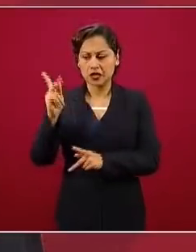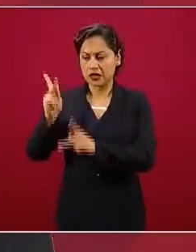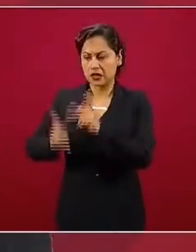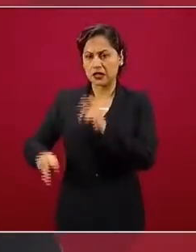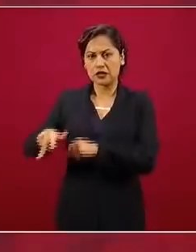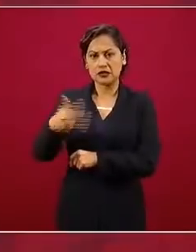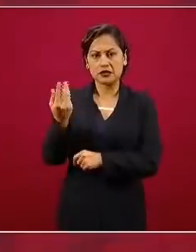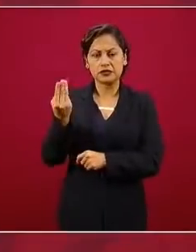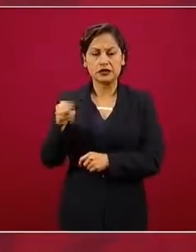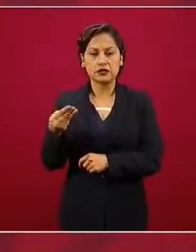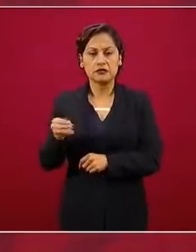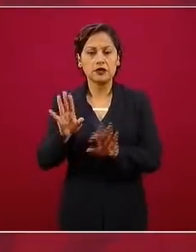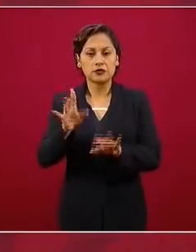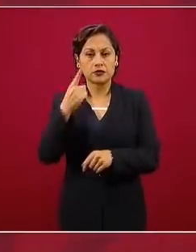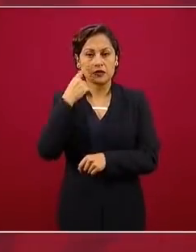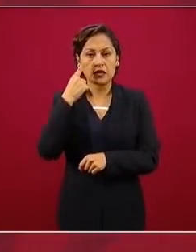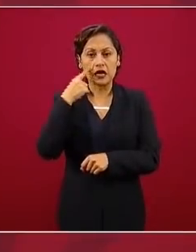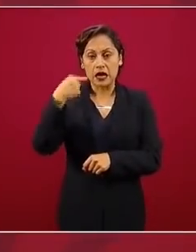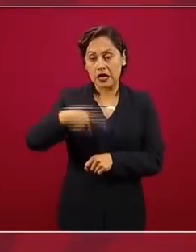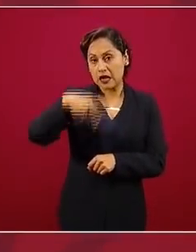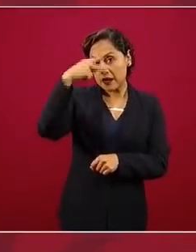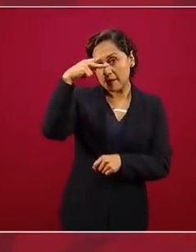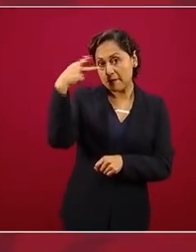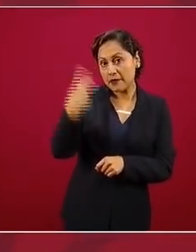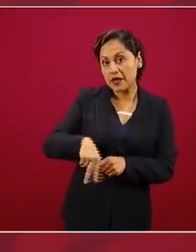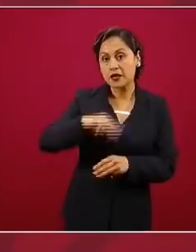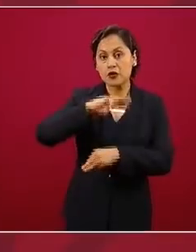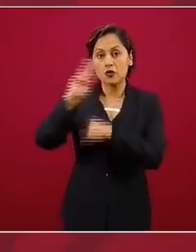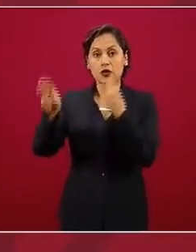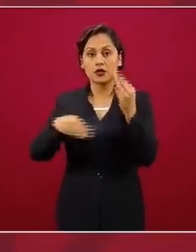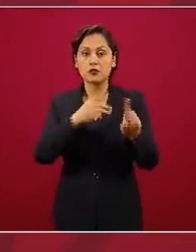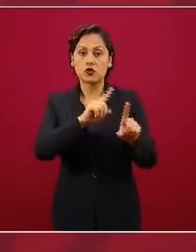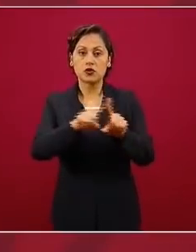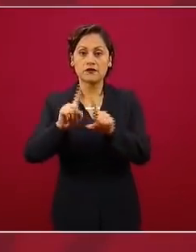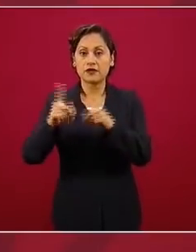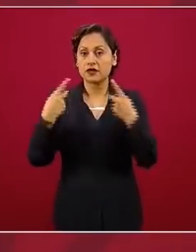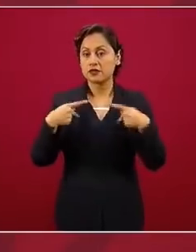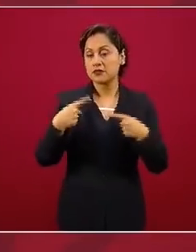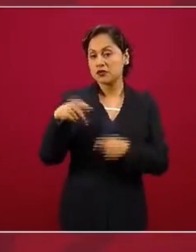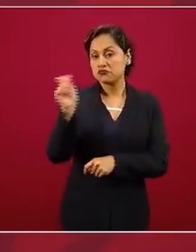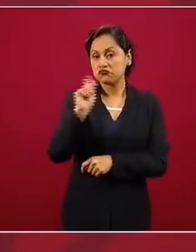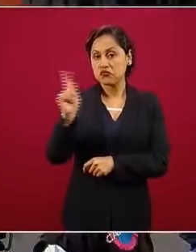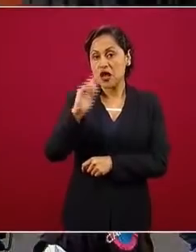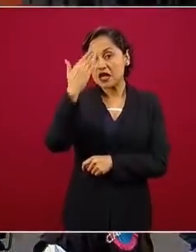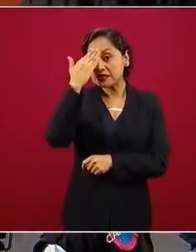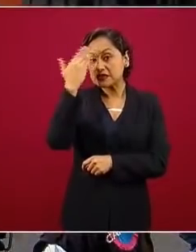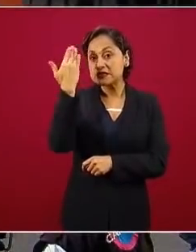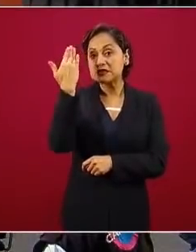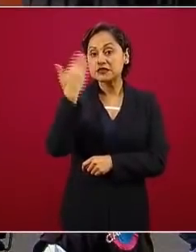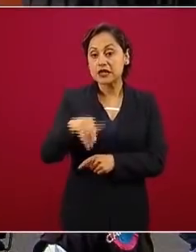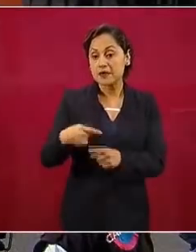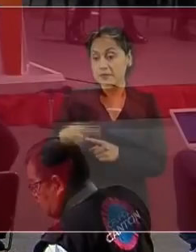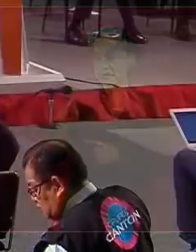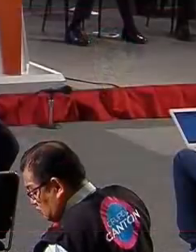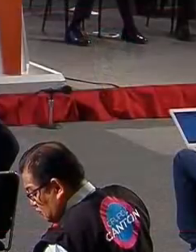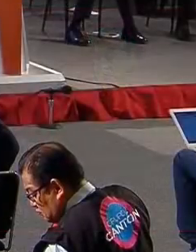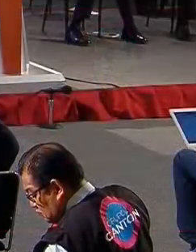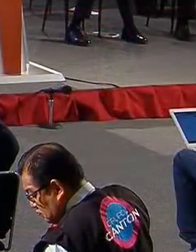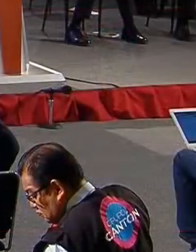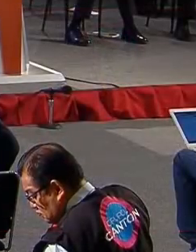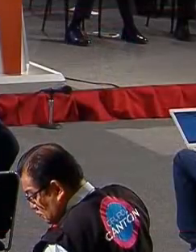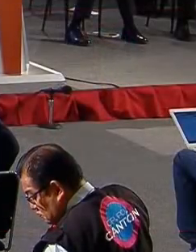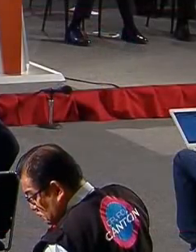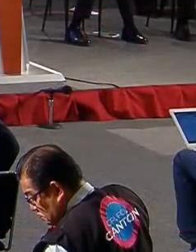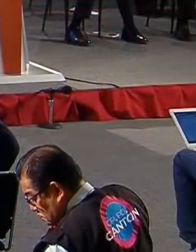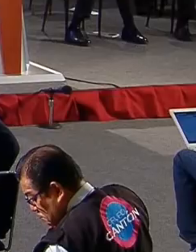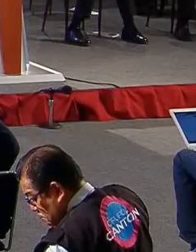México y en el mundo, los técnicos que nos dedicamos a esto sabemos que los últimos días, generalmente 5 o 7, no